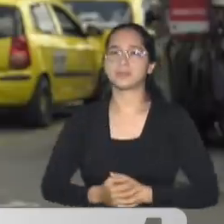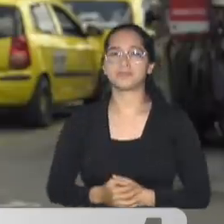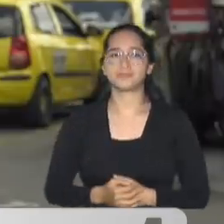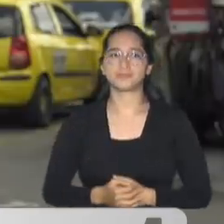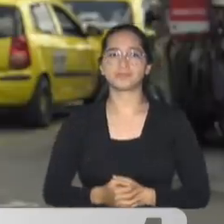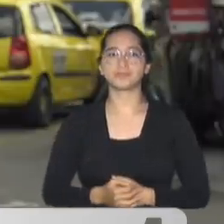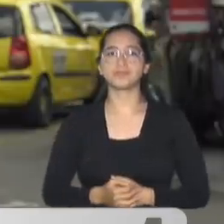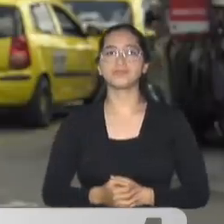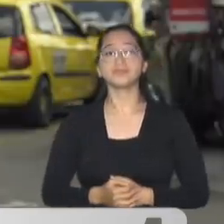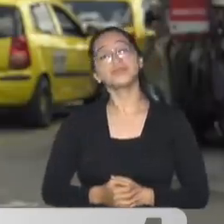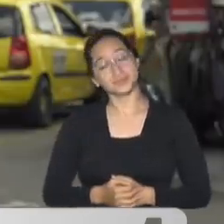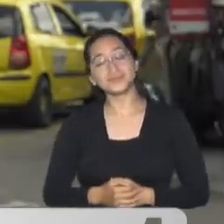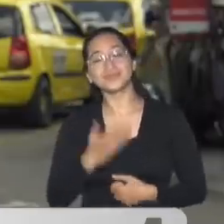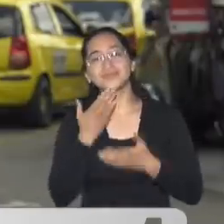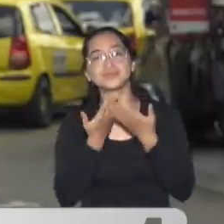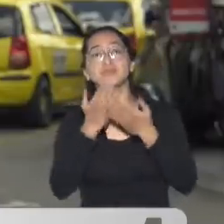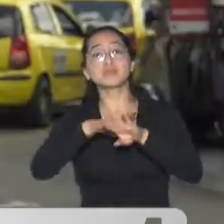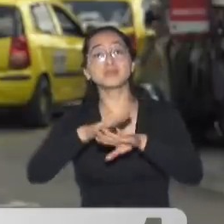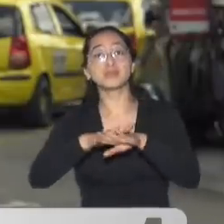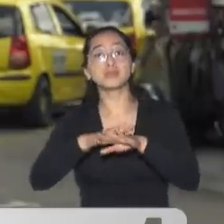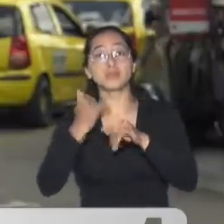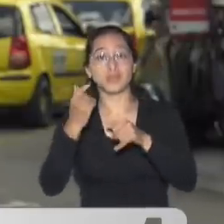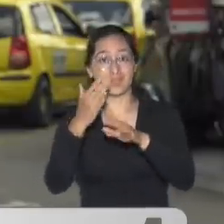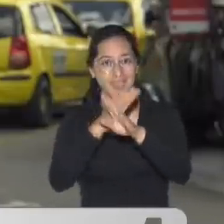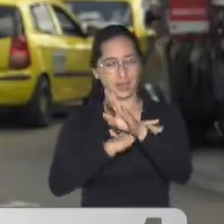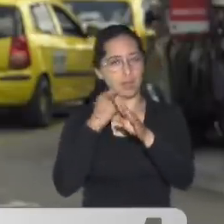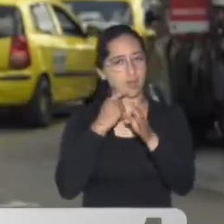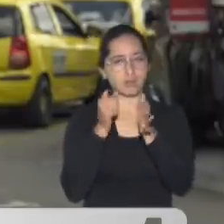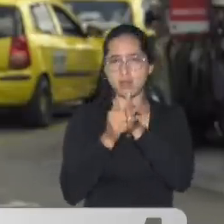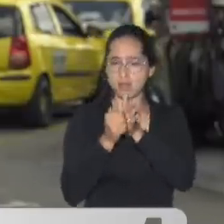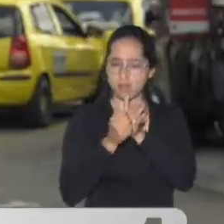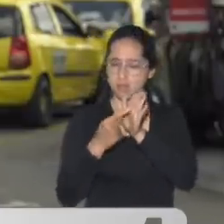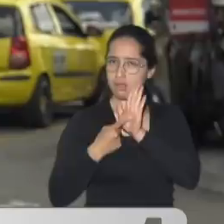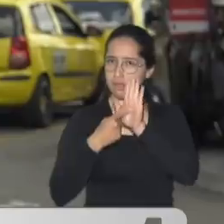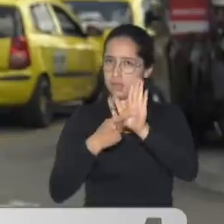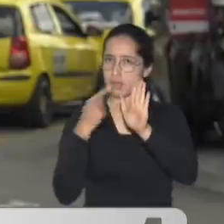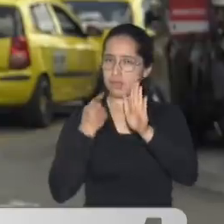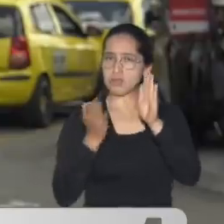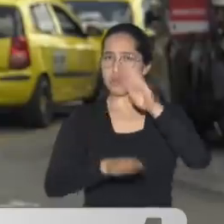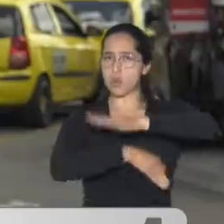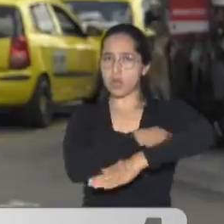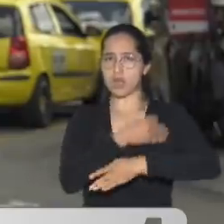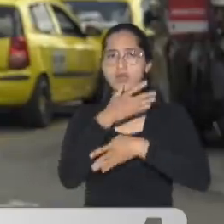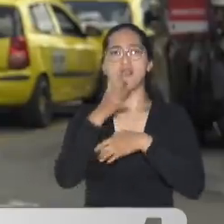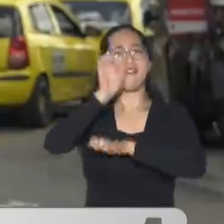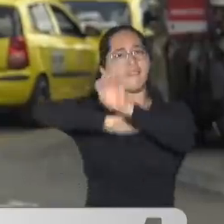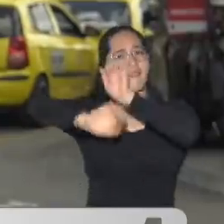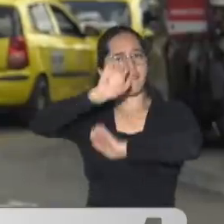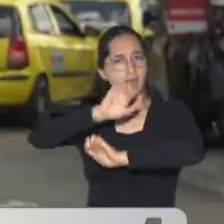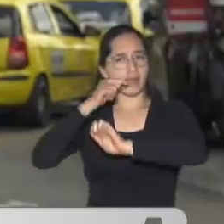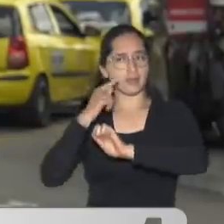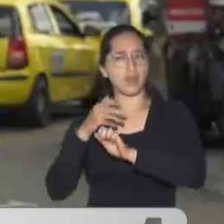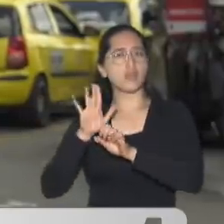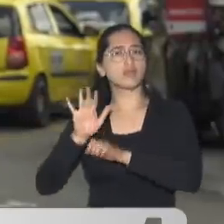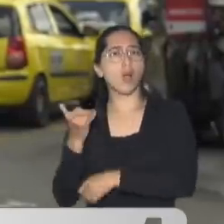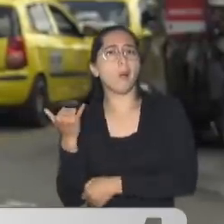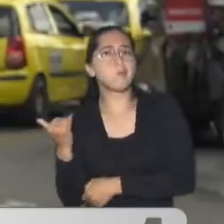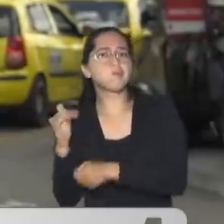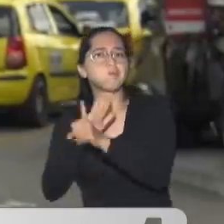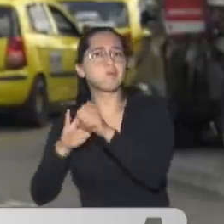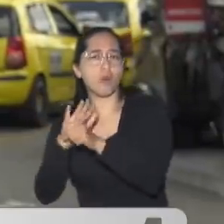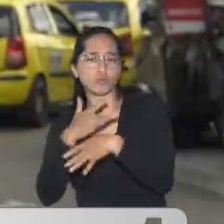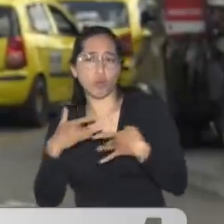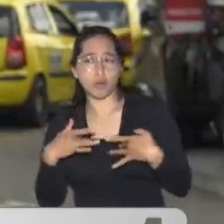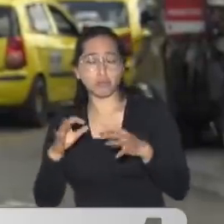Luisa Fernanda, buenas tardes. Pues según el reporte del Ministerio de Defensa, el estado de salud del ministro es